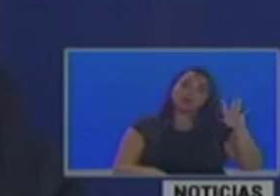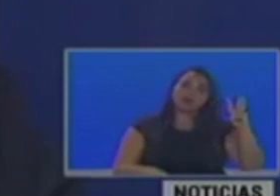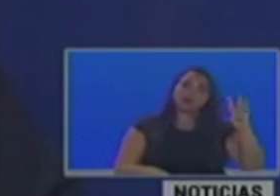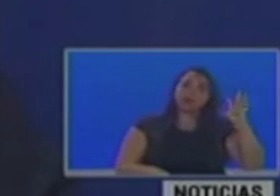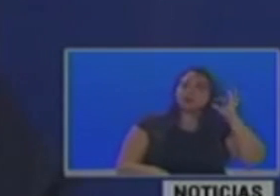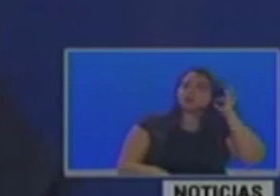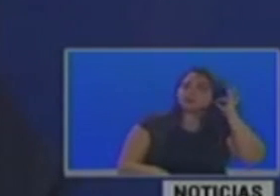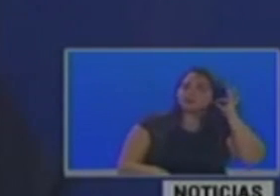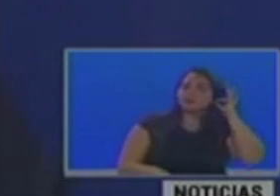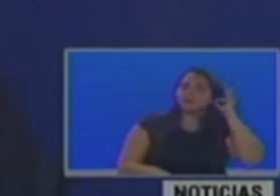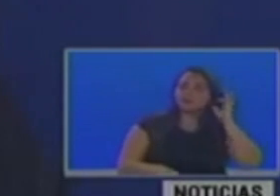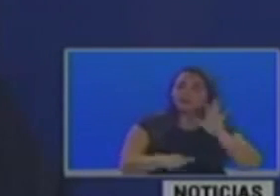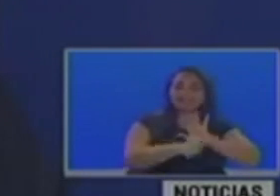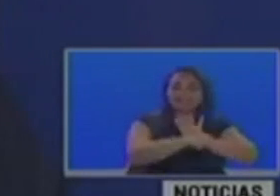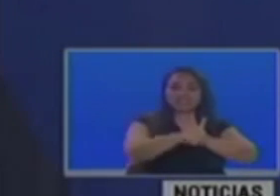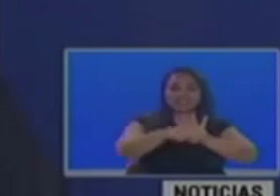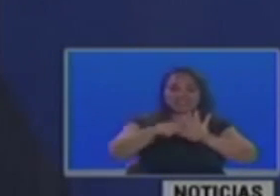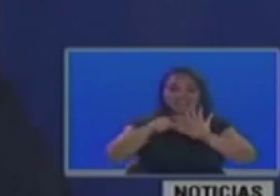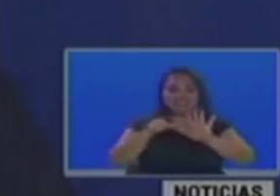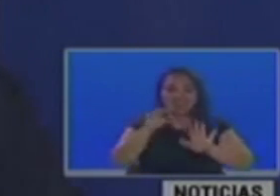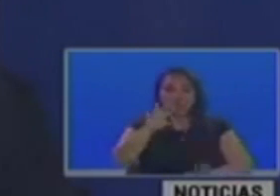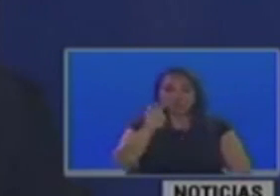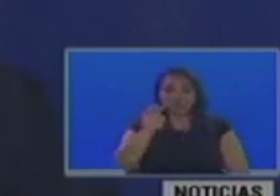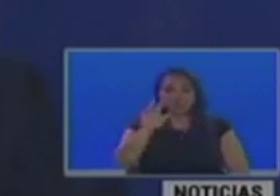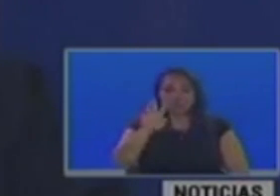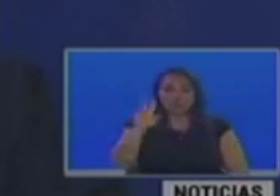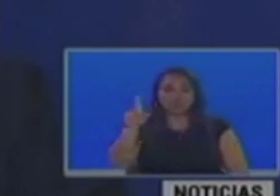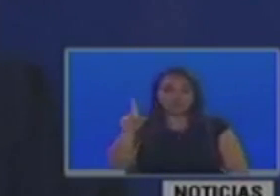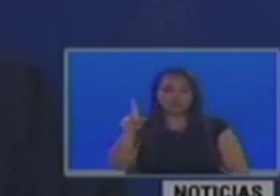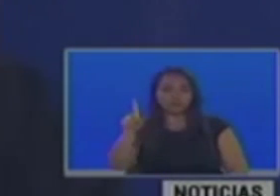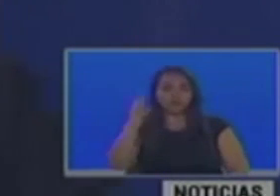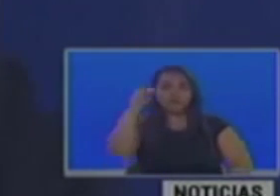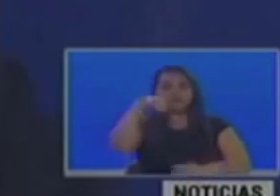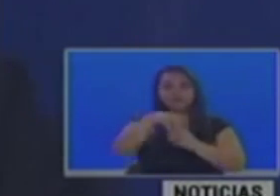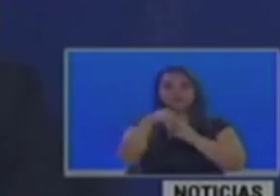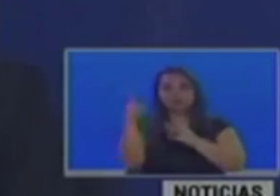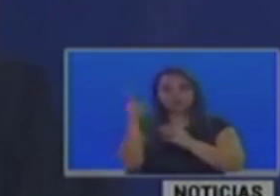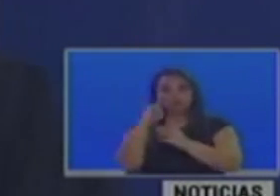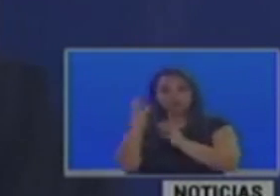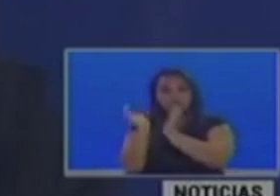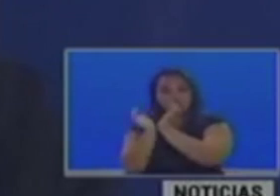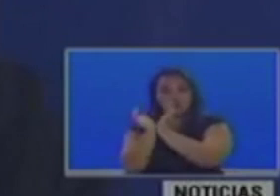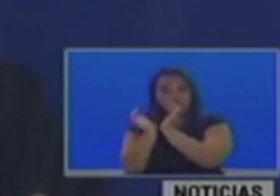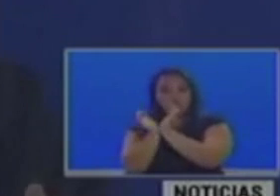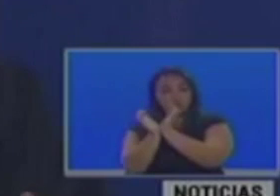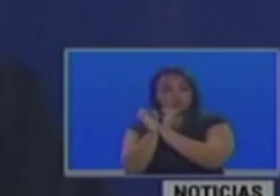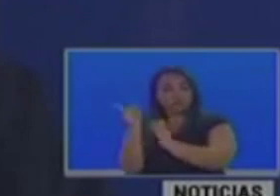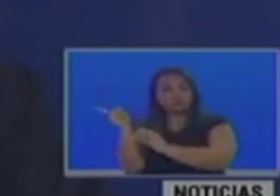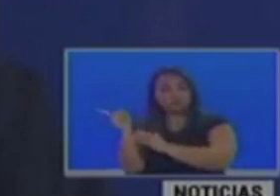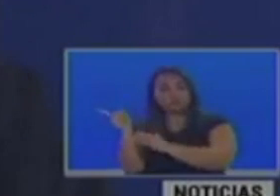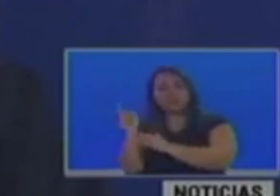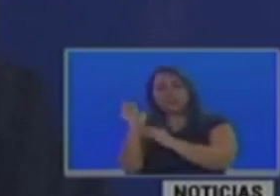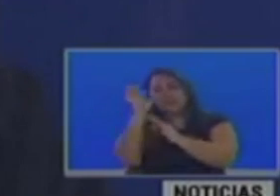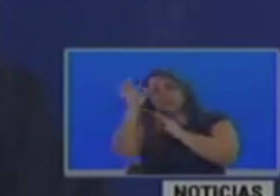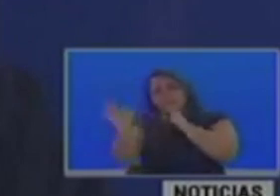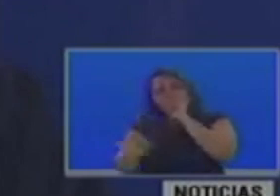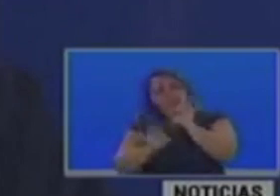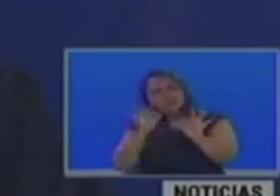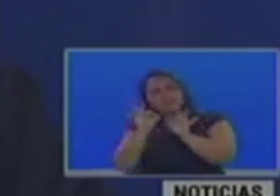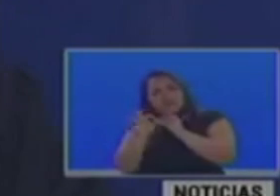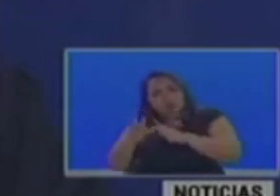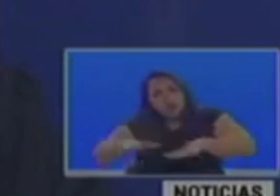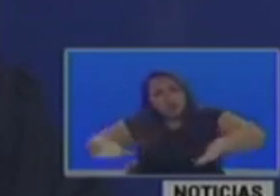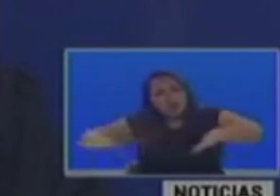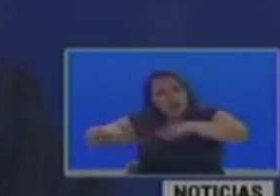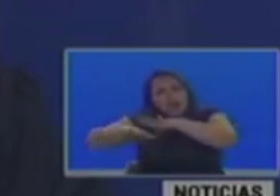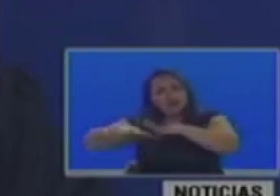cesáreas. En el complejo hospitalario que ustedes acaban de ver en ese video, que se dedica específicamente